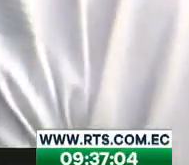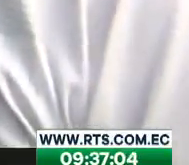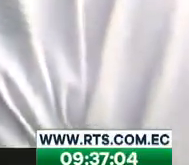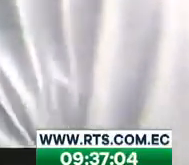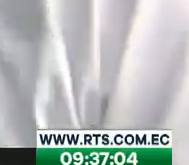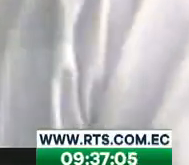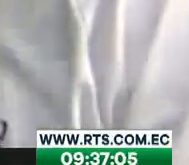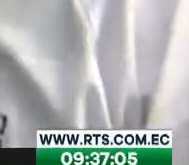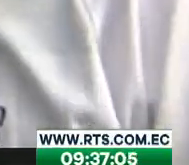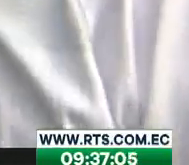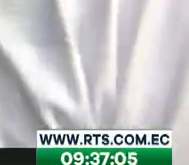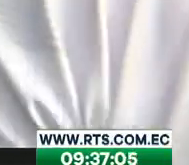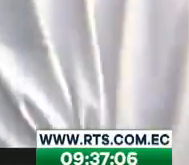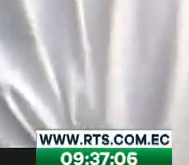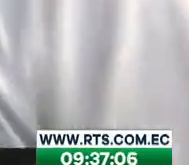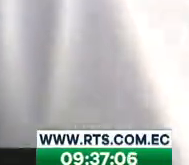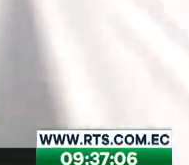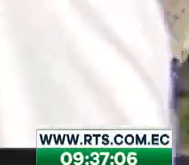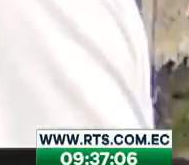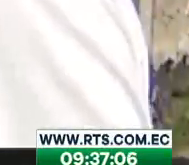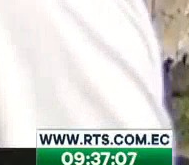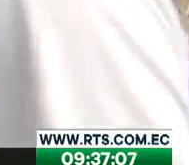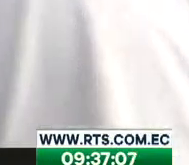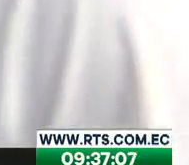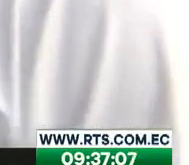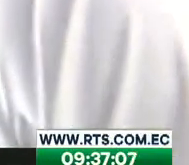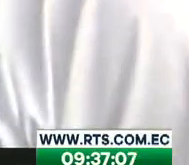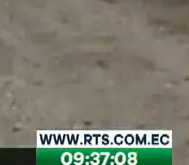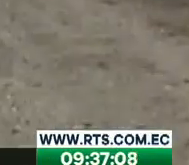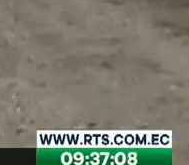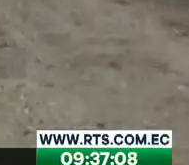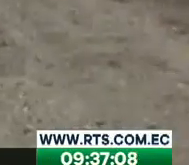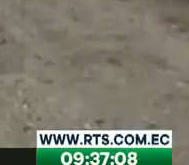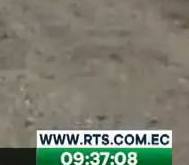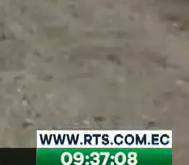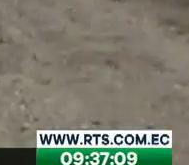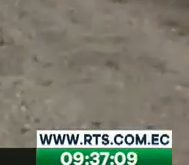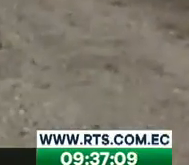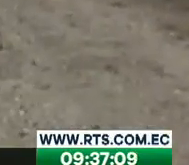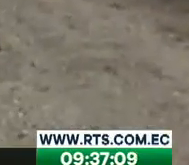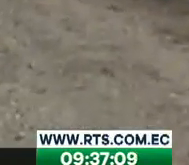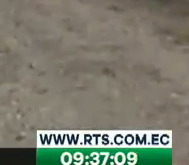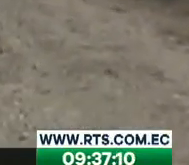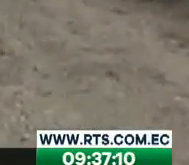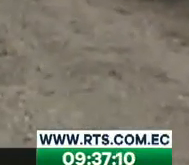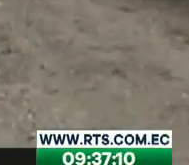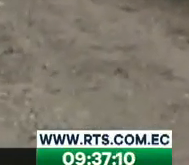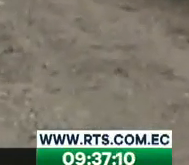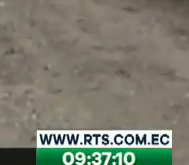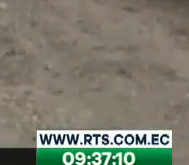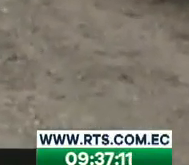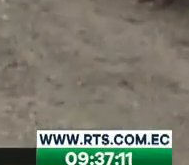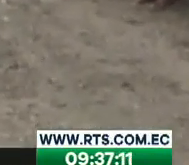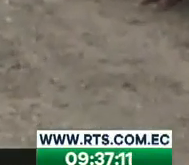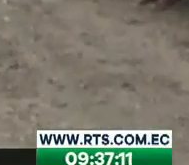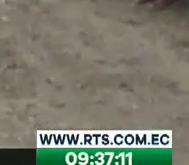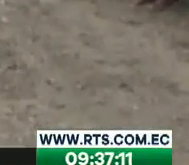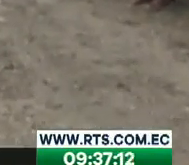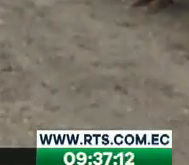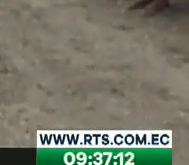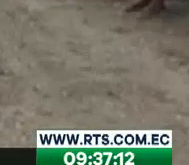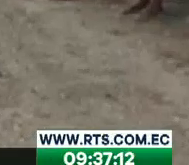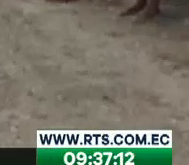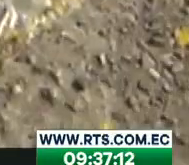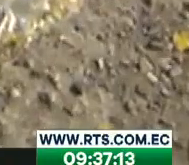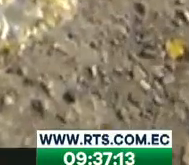pequeñas, que no puede pasar el carro grande, para que nos pueda solucionar este problema. Solicitan que los automotores más pequeños de Puerto Limpio